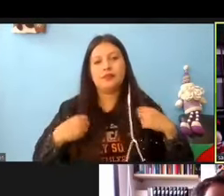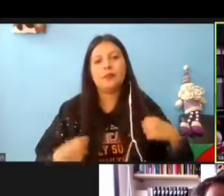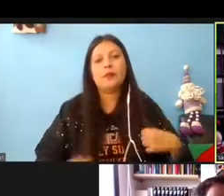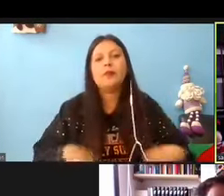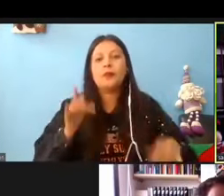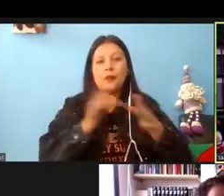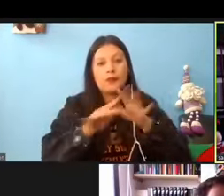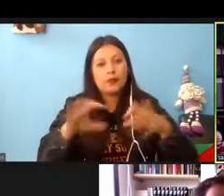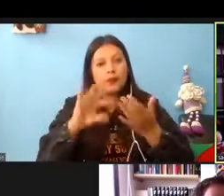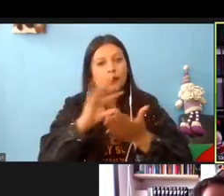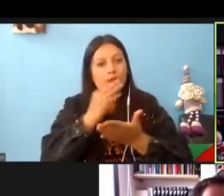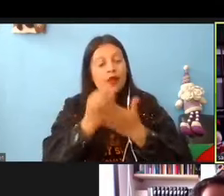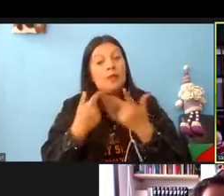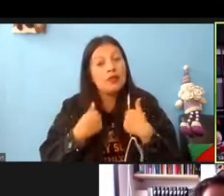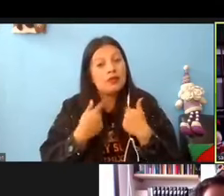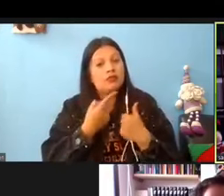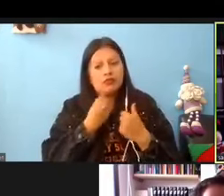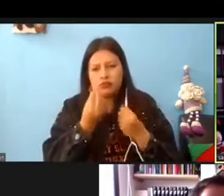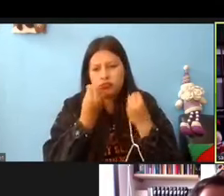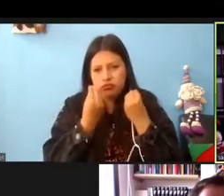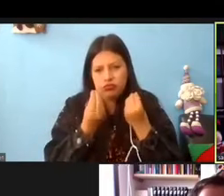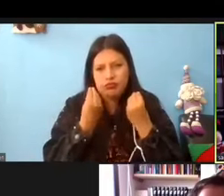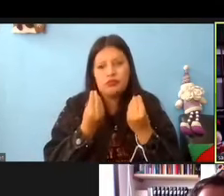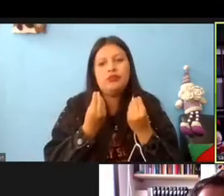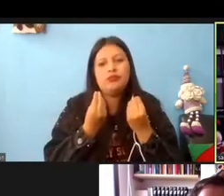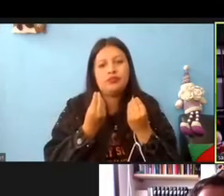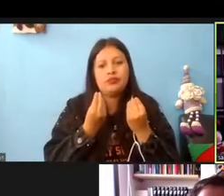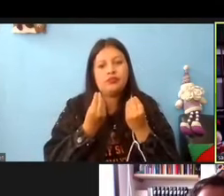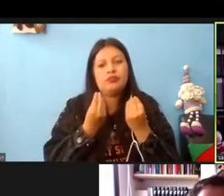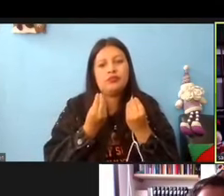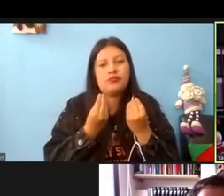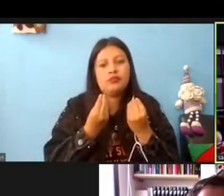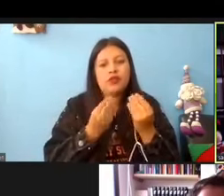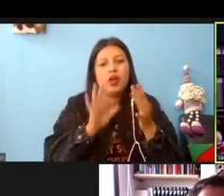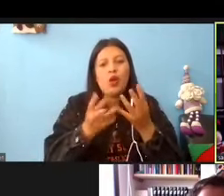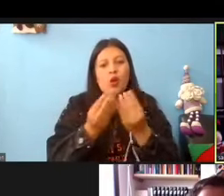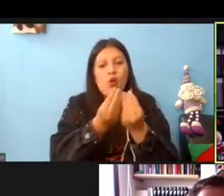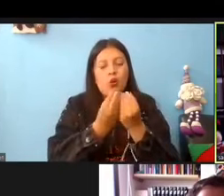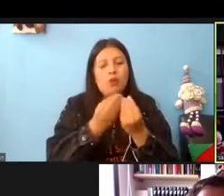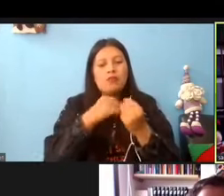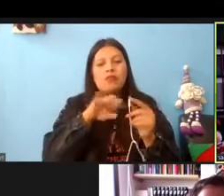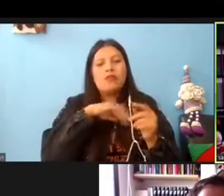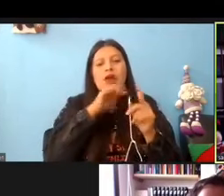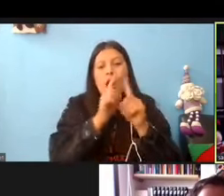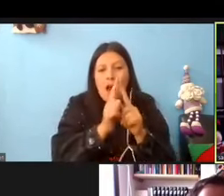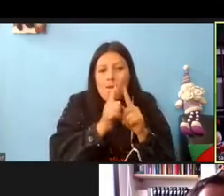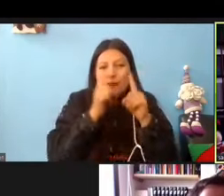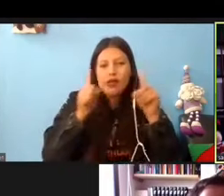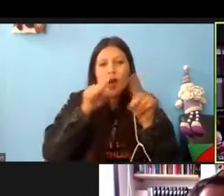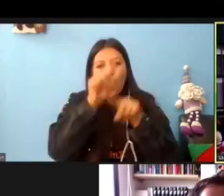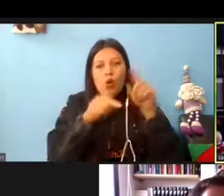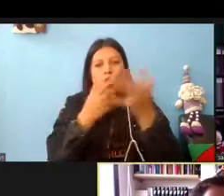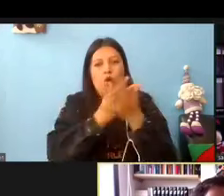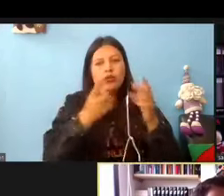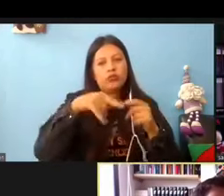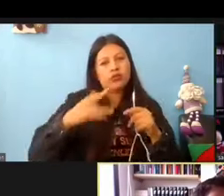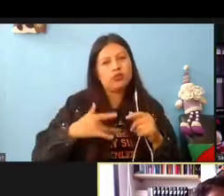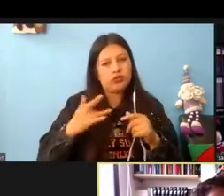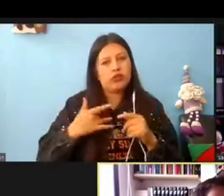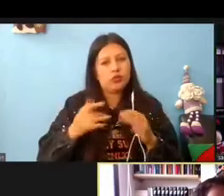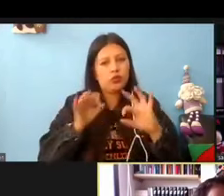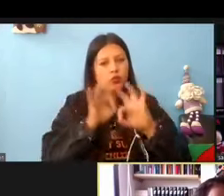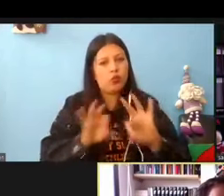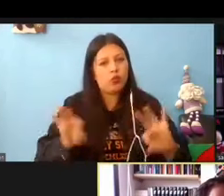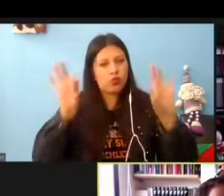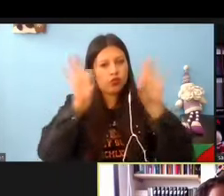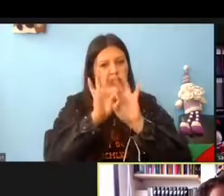ejercicio de síntesis, pero sí me gustaría muchísimo que desde los ejes se pudieran ampliar algunas cosas que de pronto consideraran que es importante